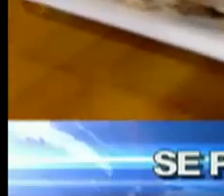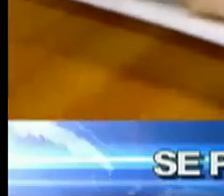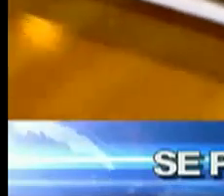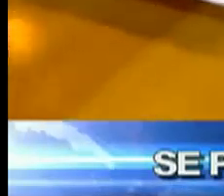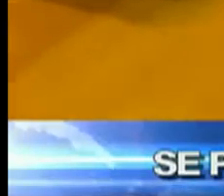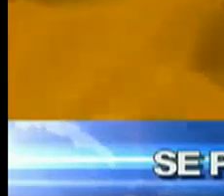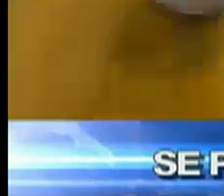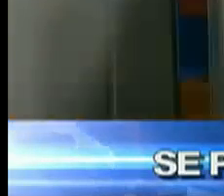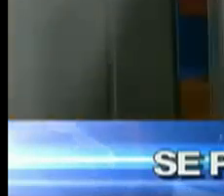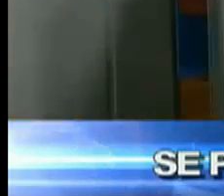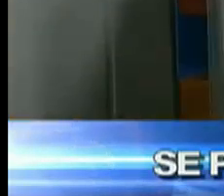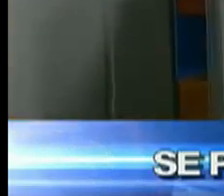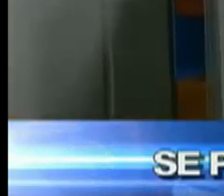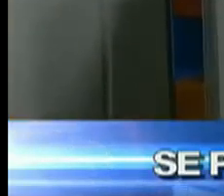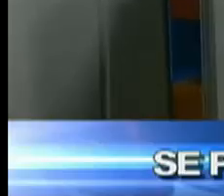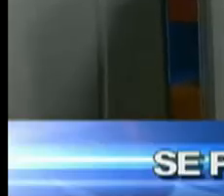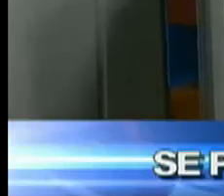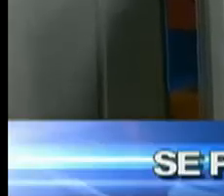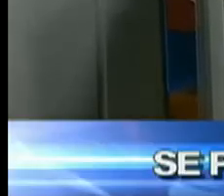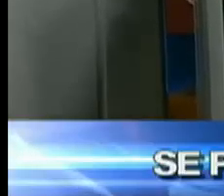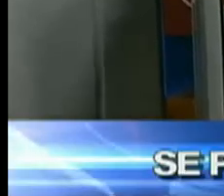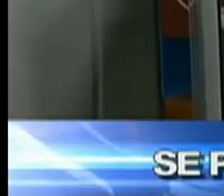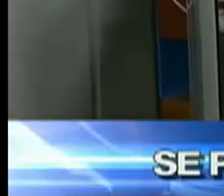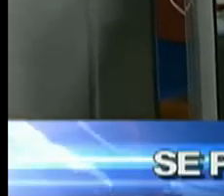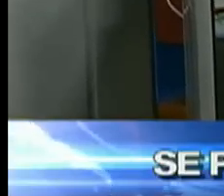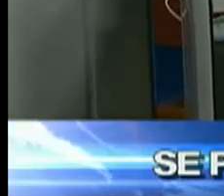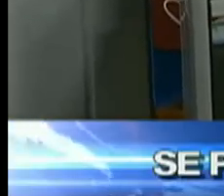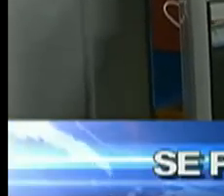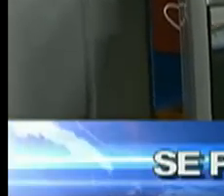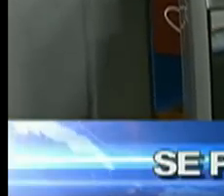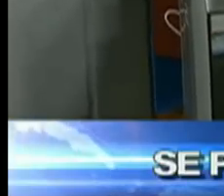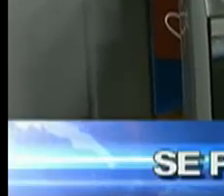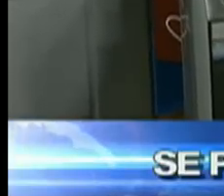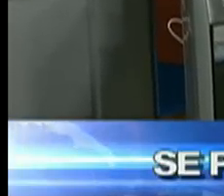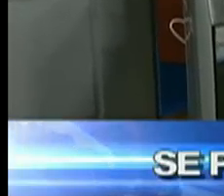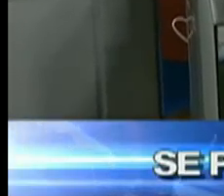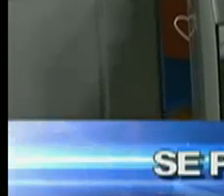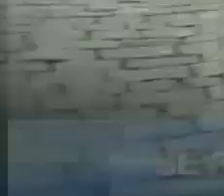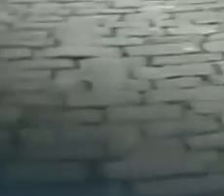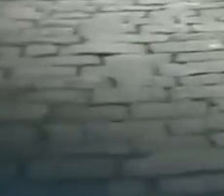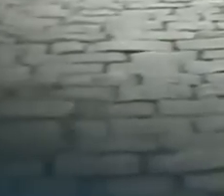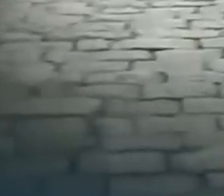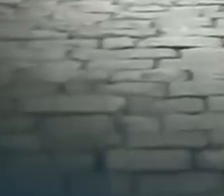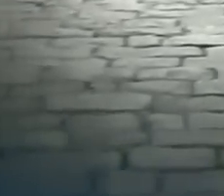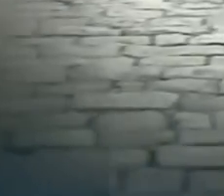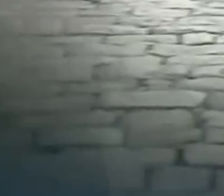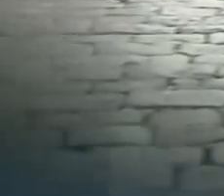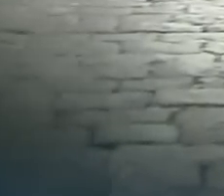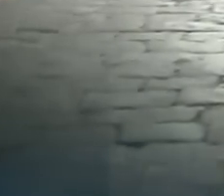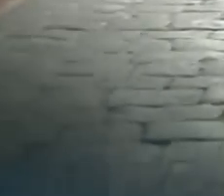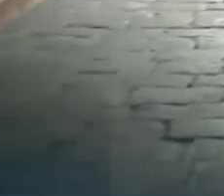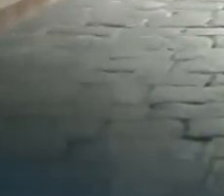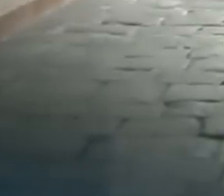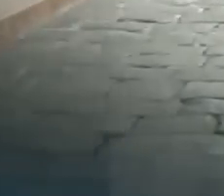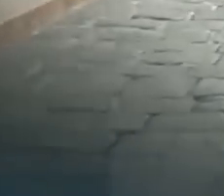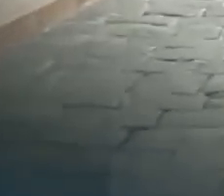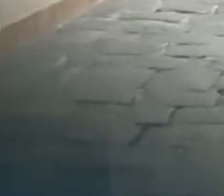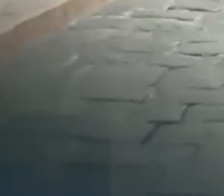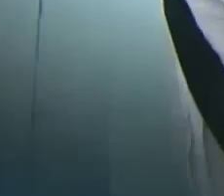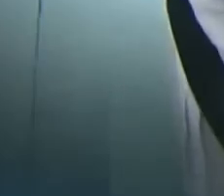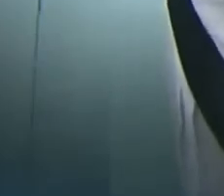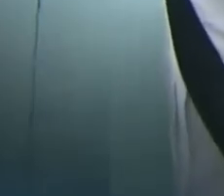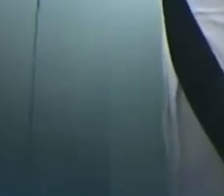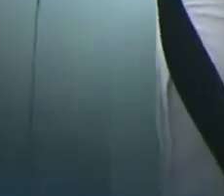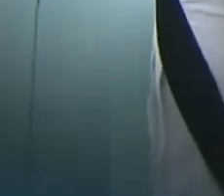comelones, presenta la noticia, que les gusta buena sazón, en Guayaquil, Ecuador.